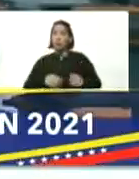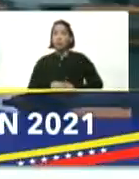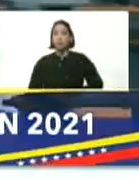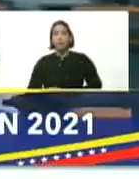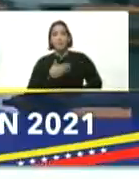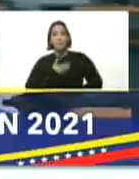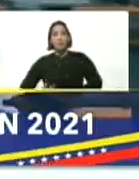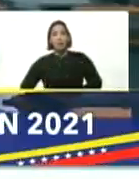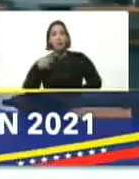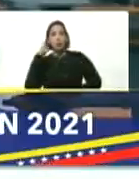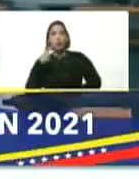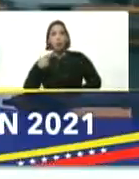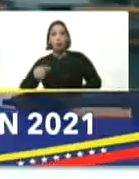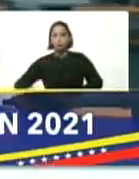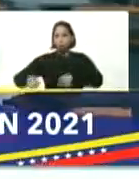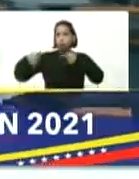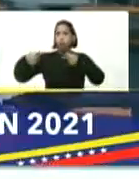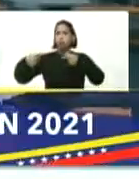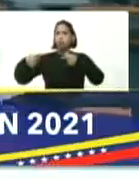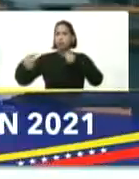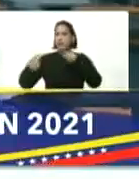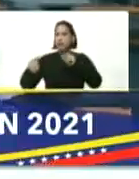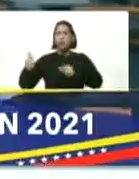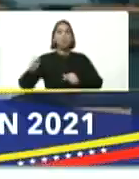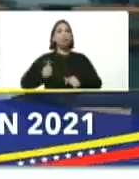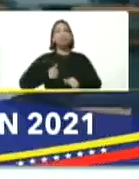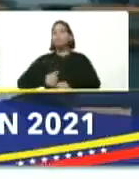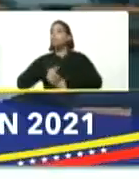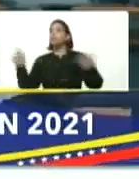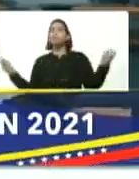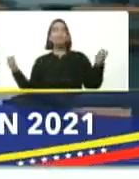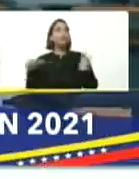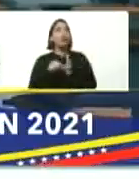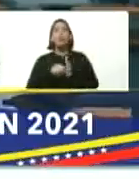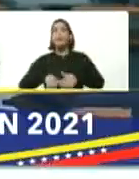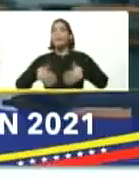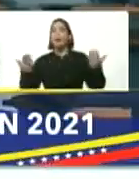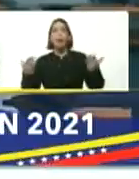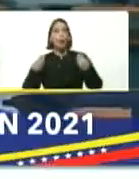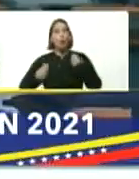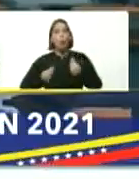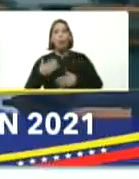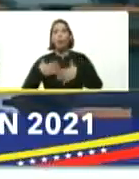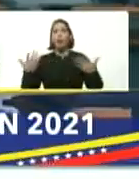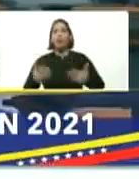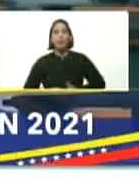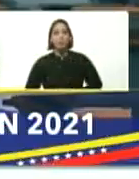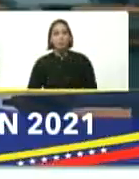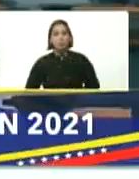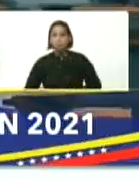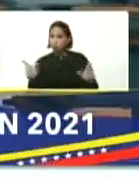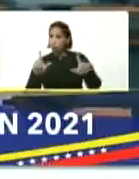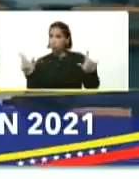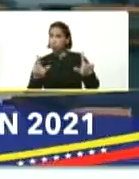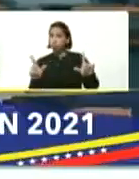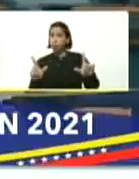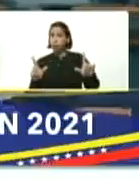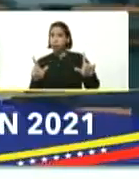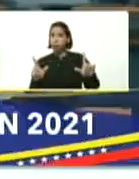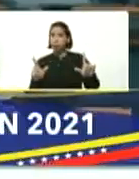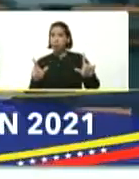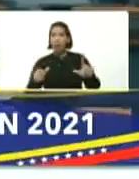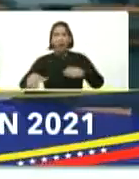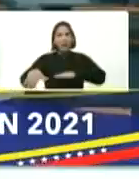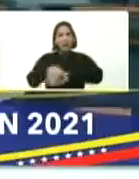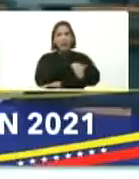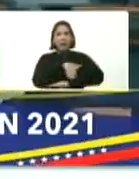del Uruguay. Los reté un debate cuando quieran, donde quieran y como quieran. En la televisión, en las